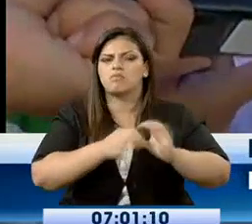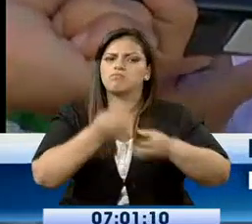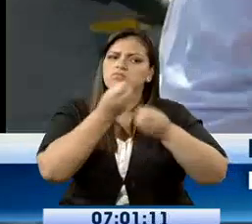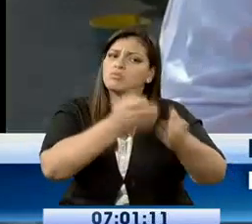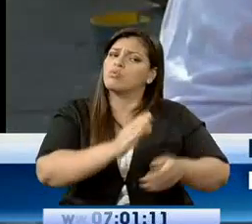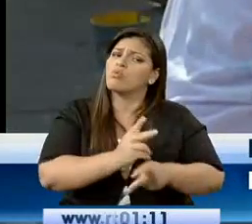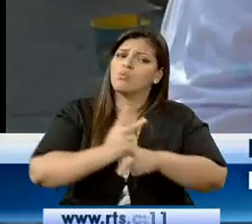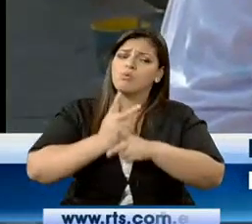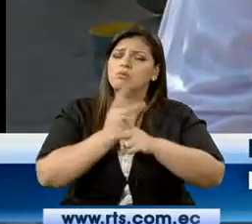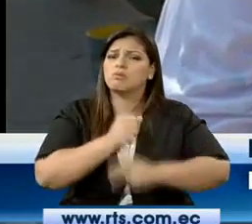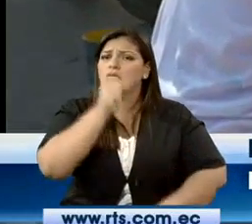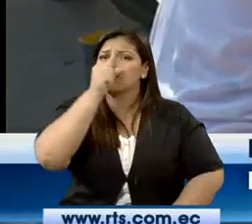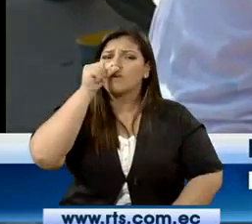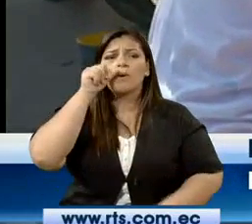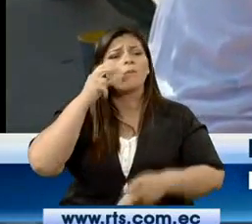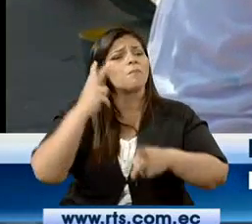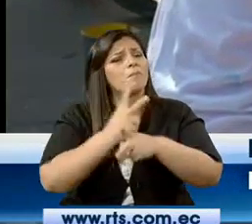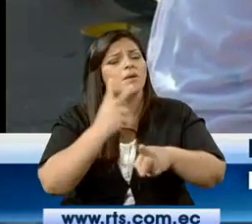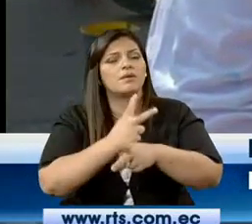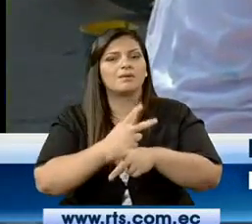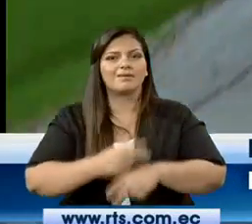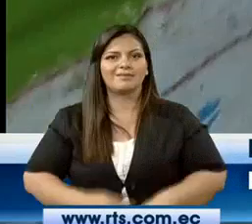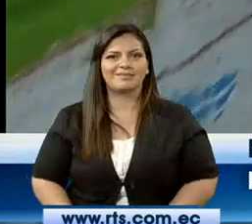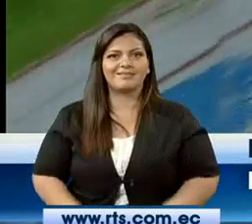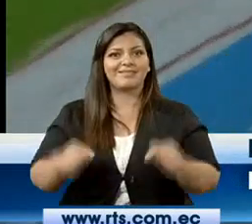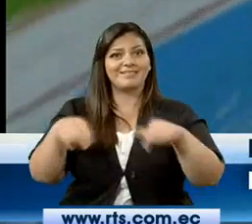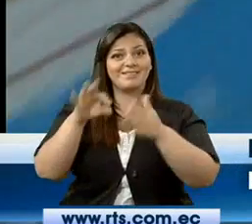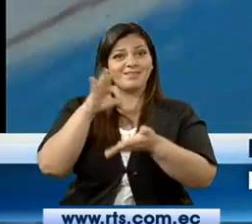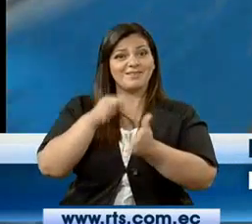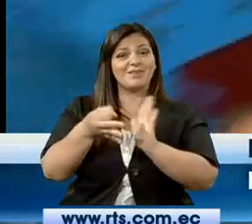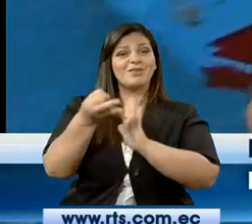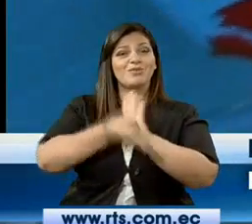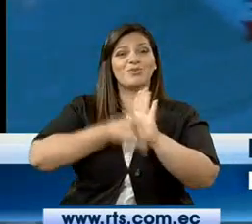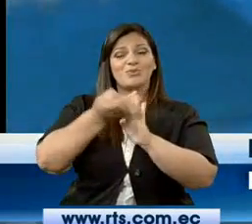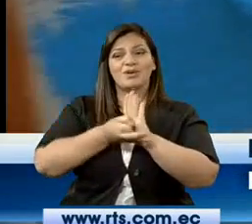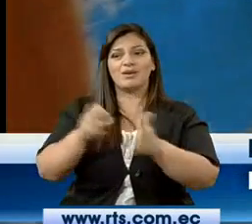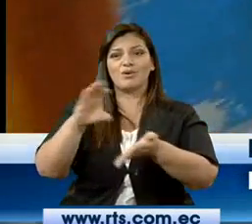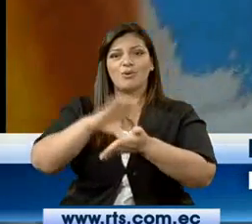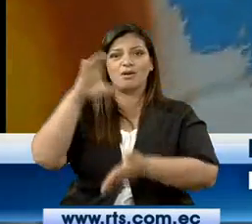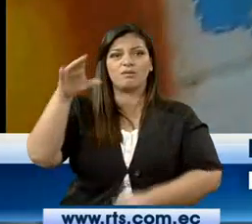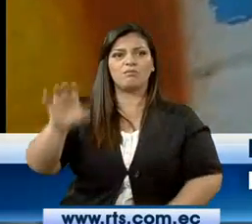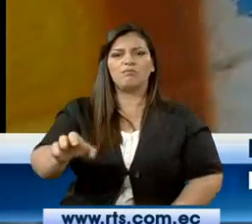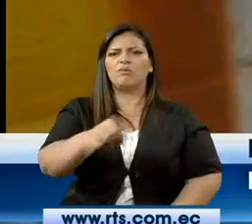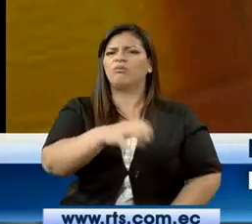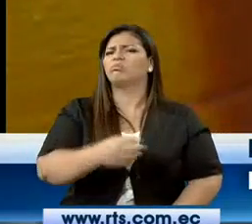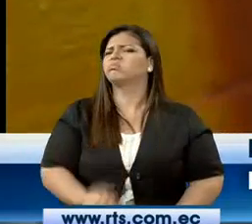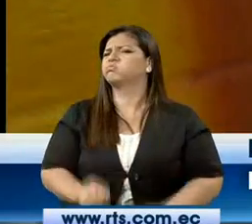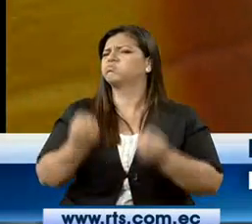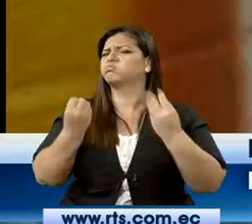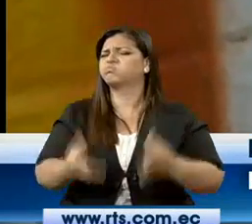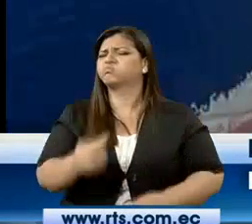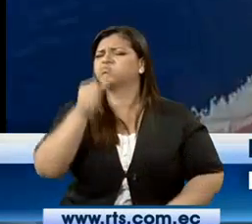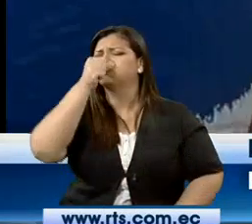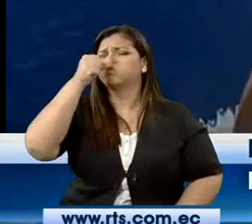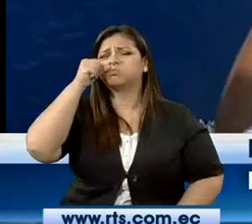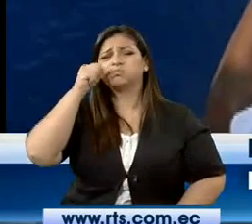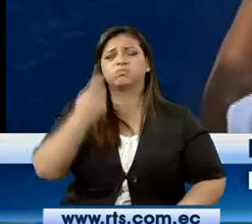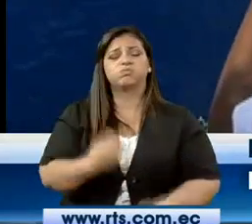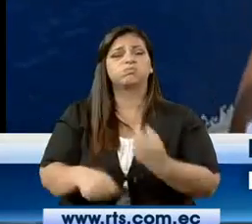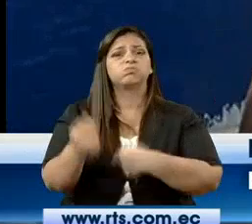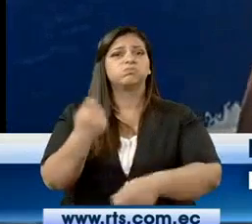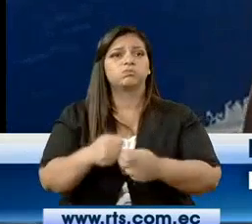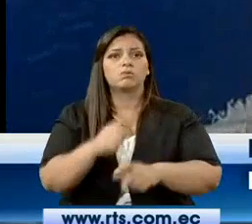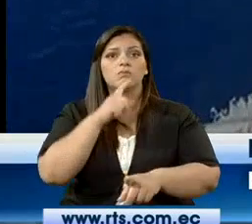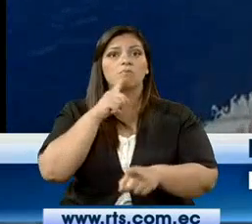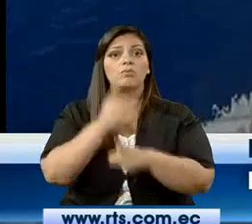parte. Actualmente en muchos colegios de Durán existen problemas con la venta y consumo de drogas, de ahí que las autoridades analizan